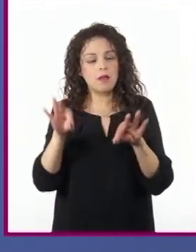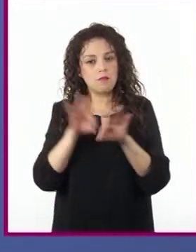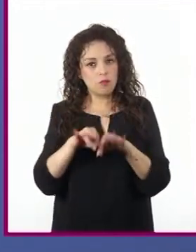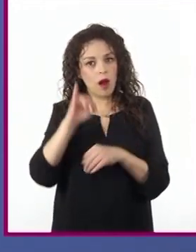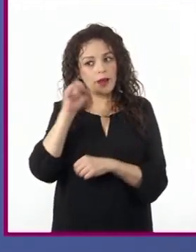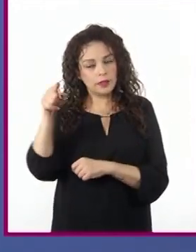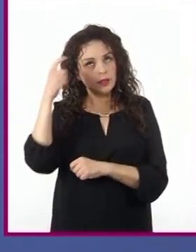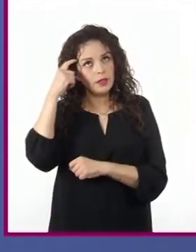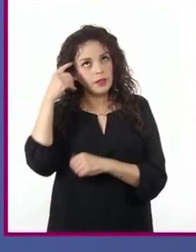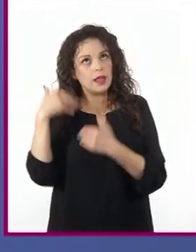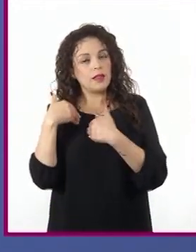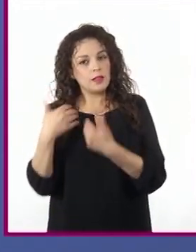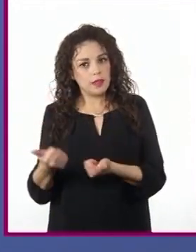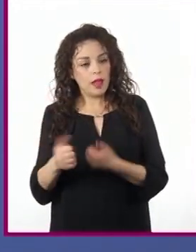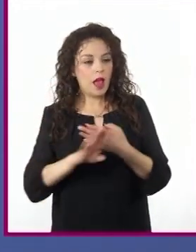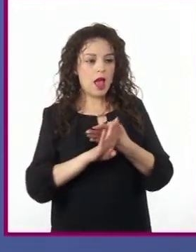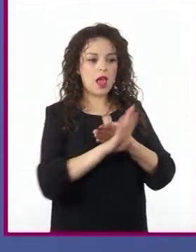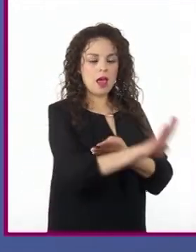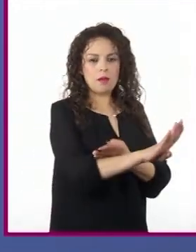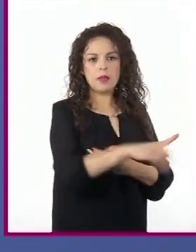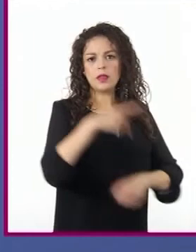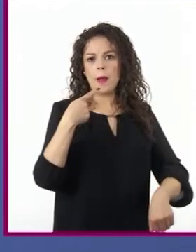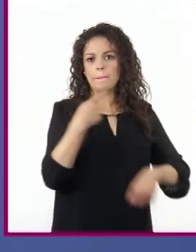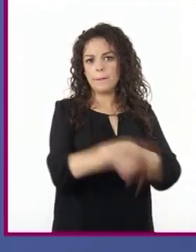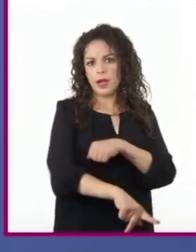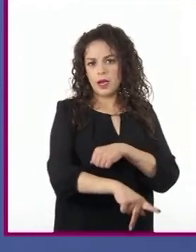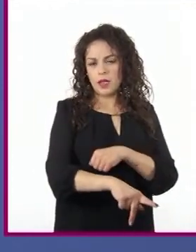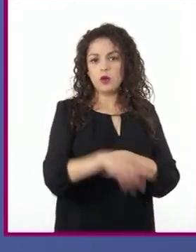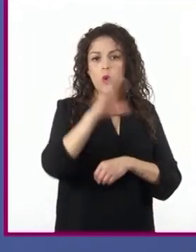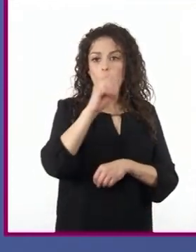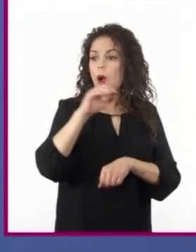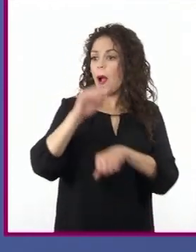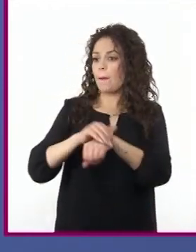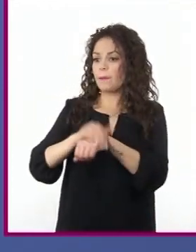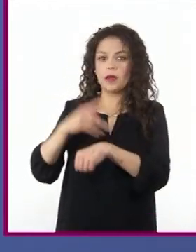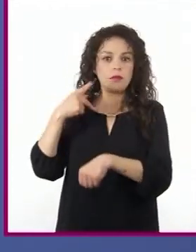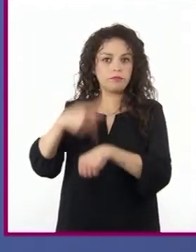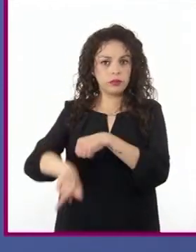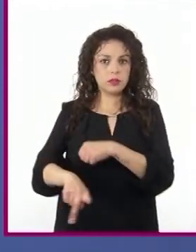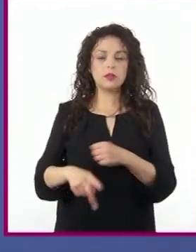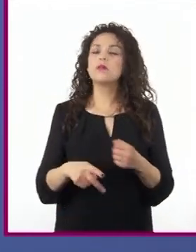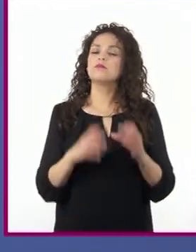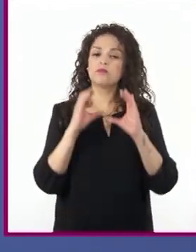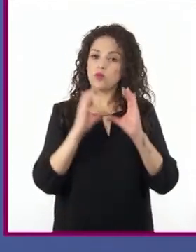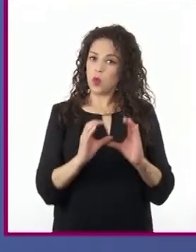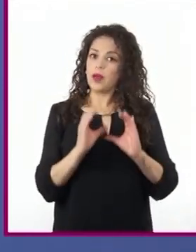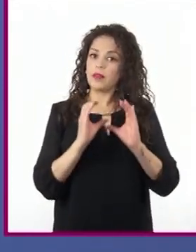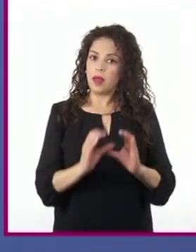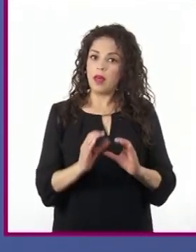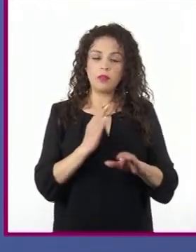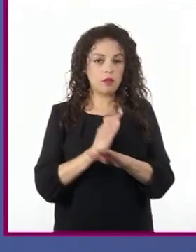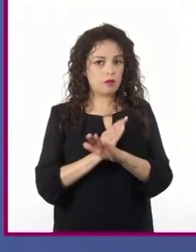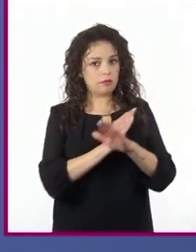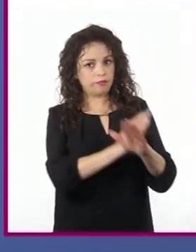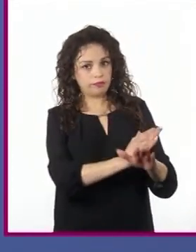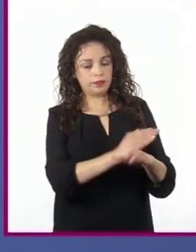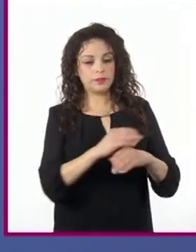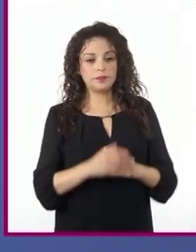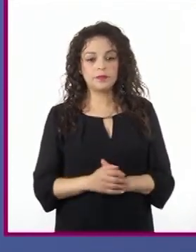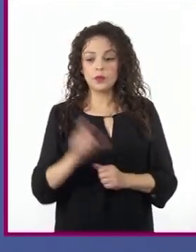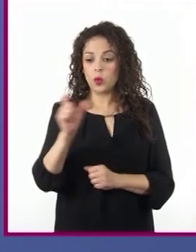pongan en riesgo su integridad personal y la de sus amigas y amigos. Una vez que les admiten en un